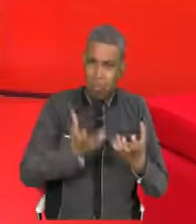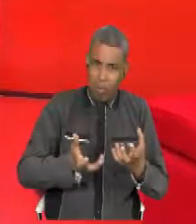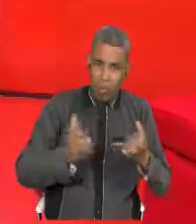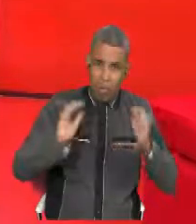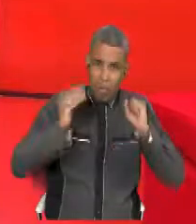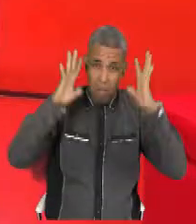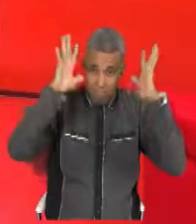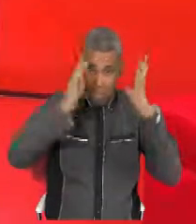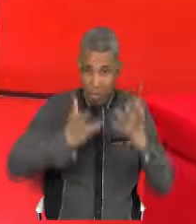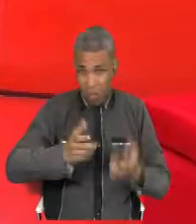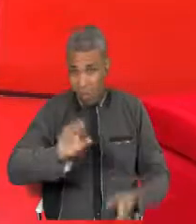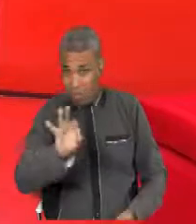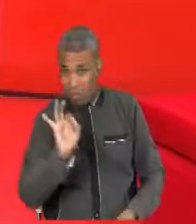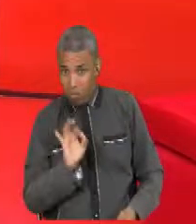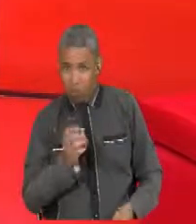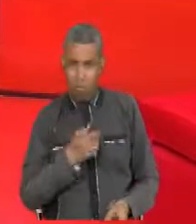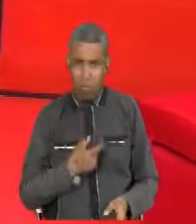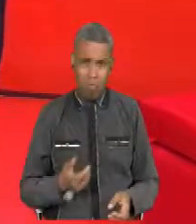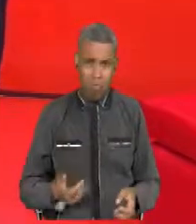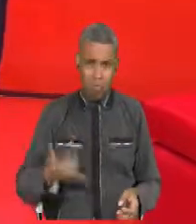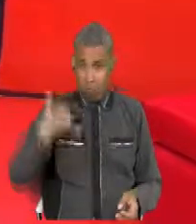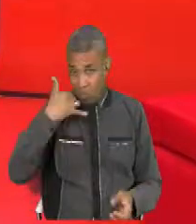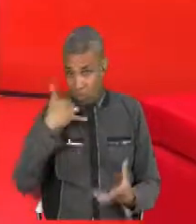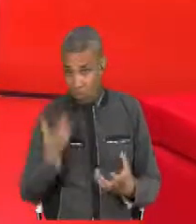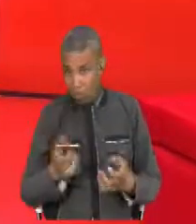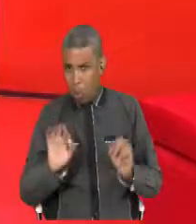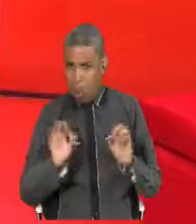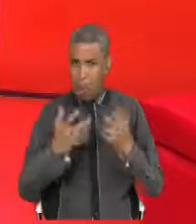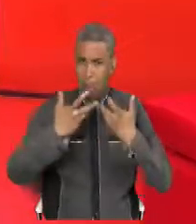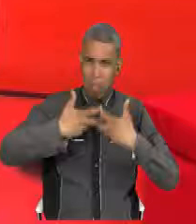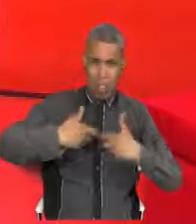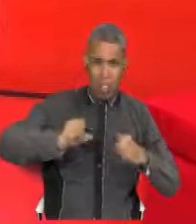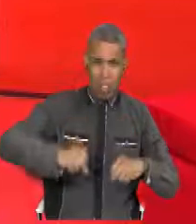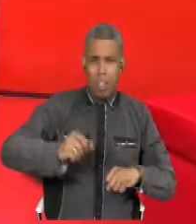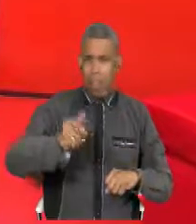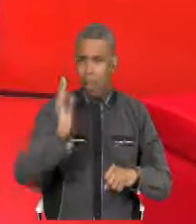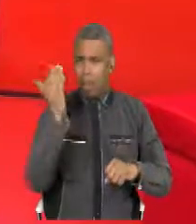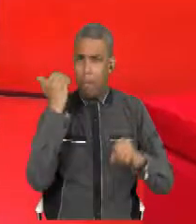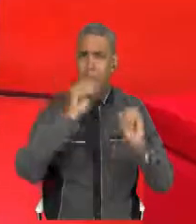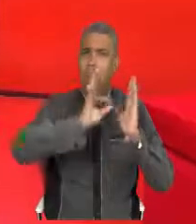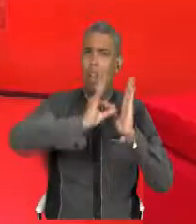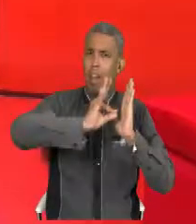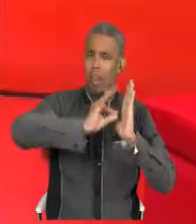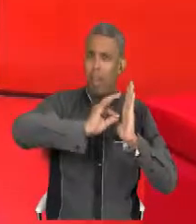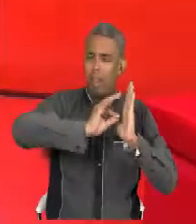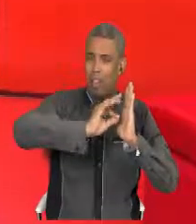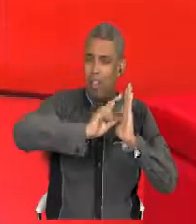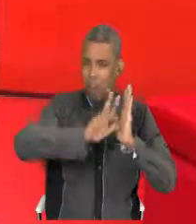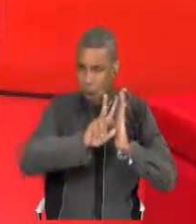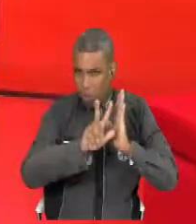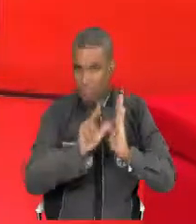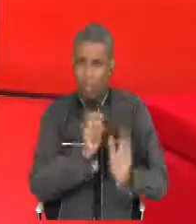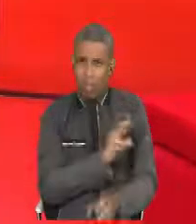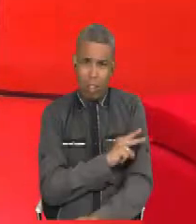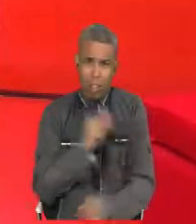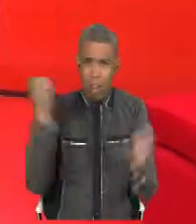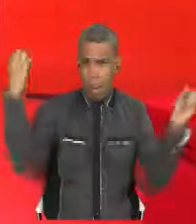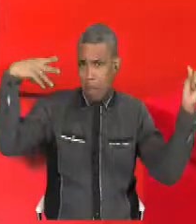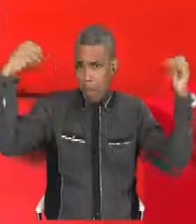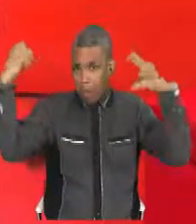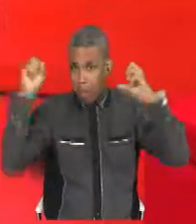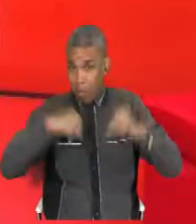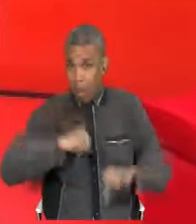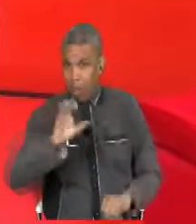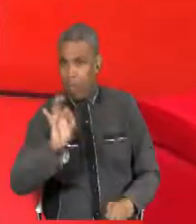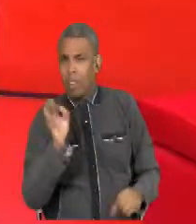o algunos empresarios nos estén viendo, para que vayas a su hotel a cantar, a su discoteca, a varias partes de la